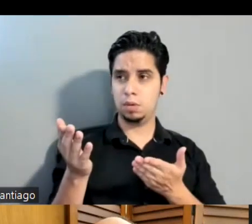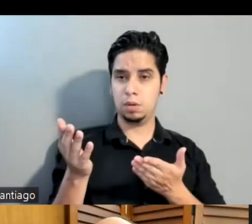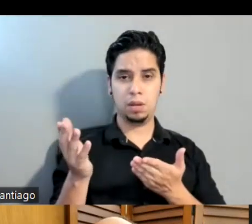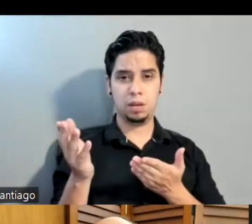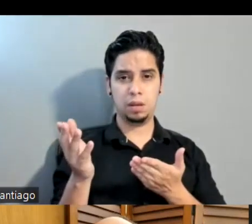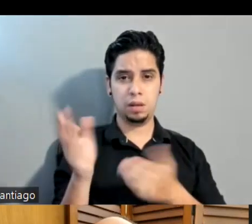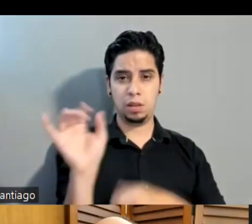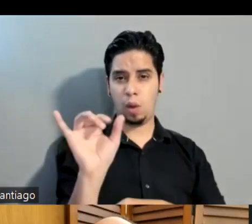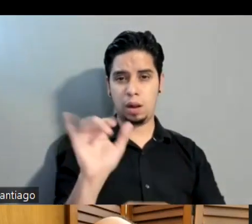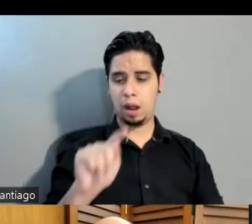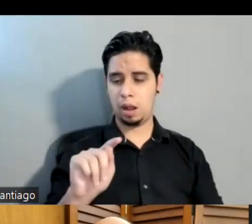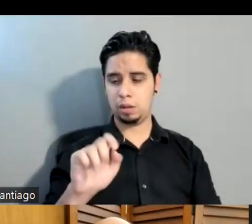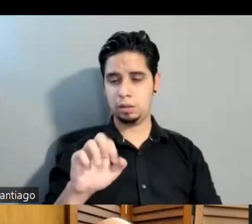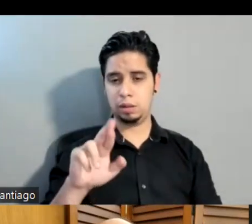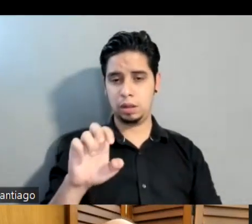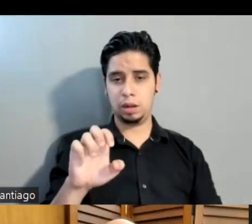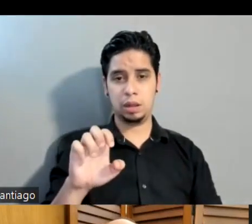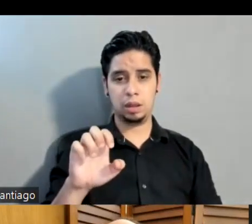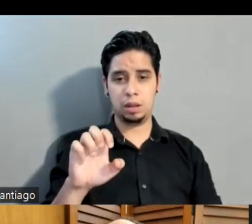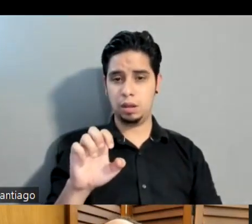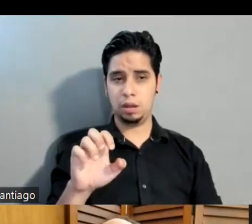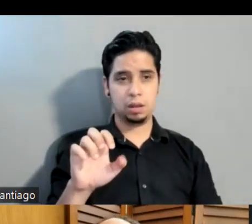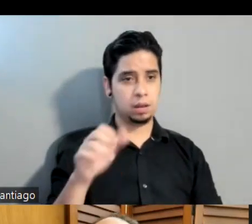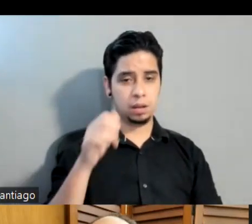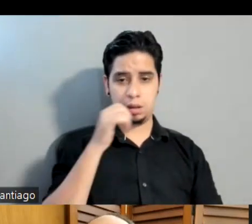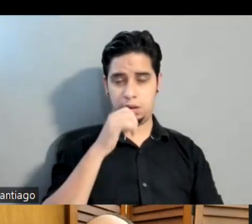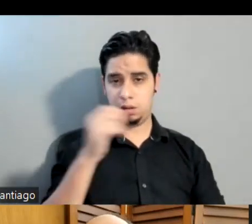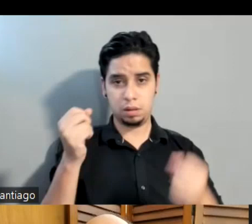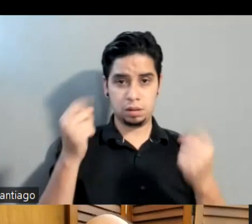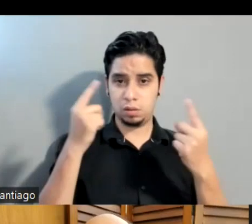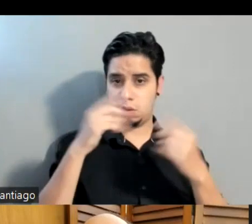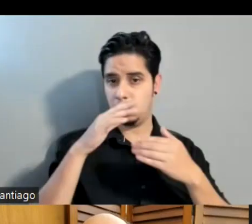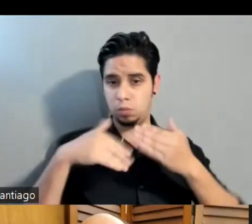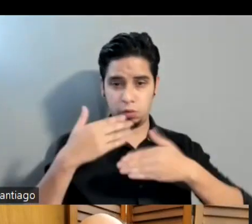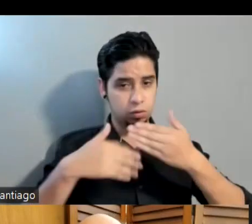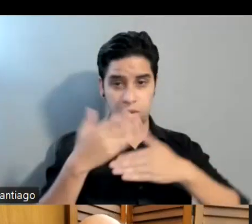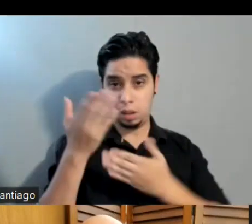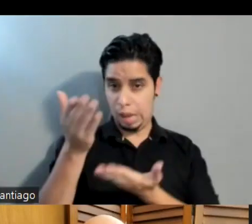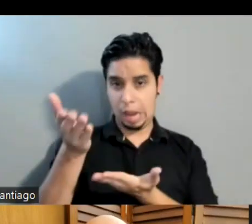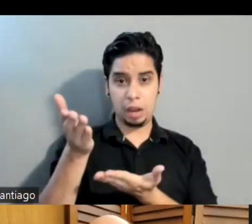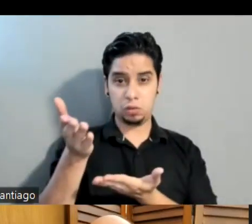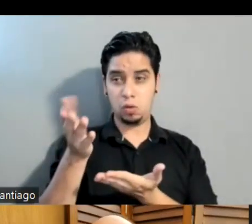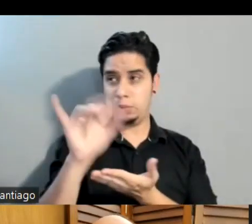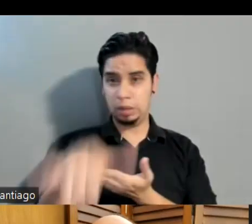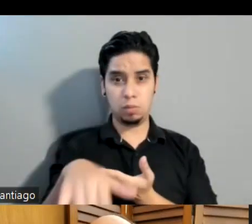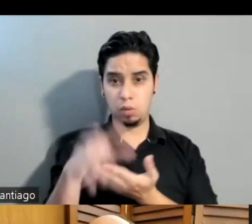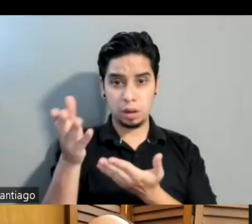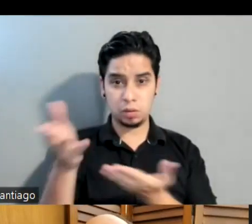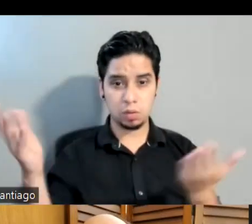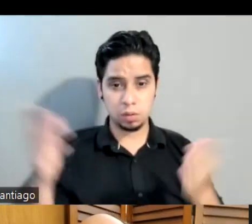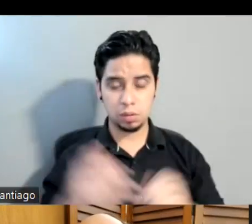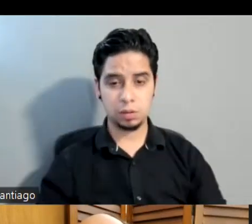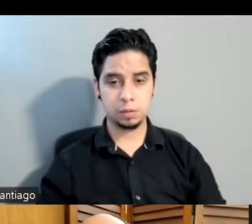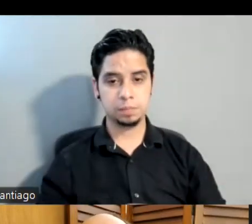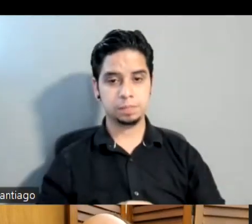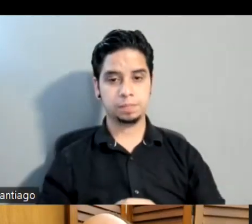Esto es Tere. Esta incomprensión y todo esto que ha tenido su vida es eso. A veces ha